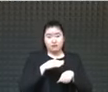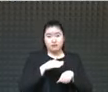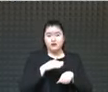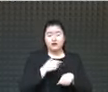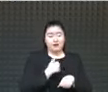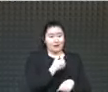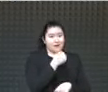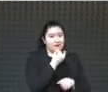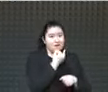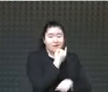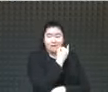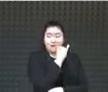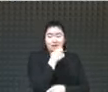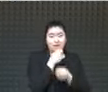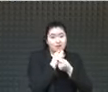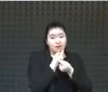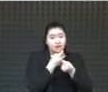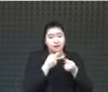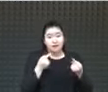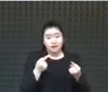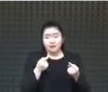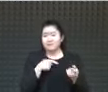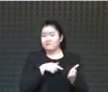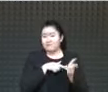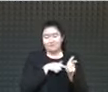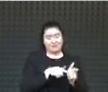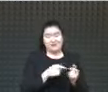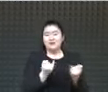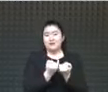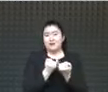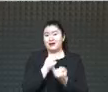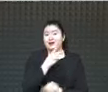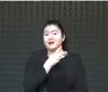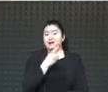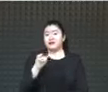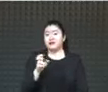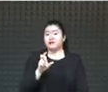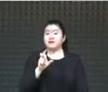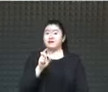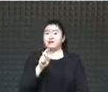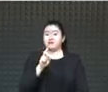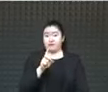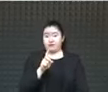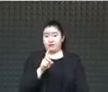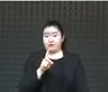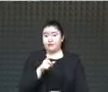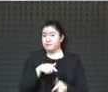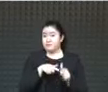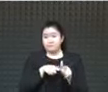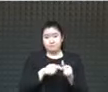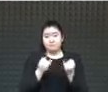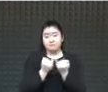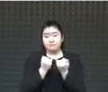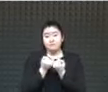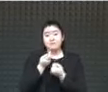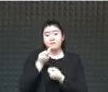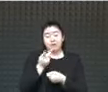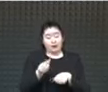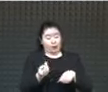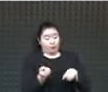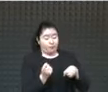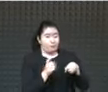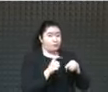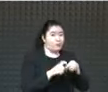y secundaria, se continúa en 330 y se sumó preescolar, se